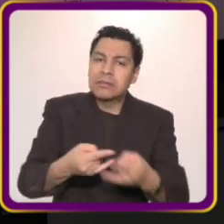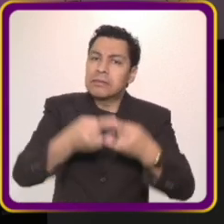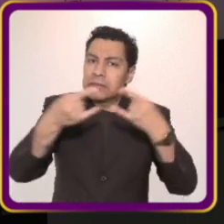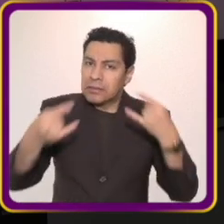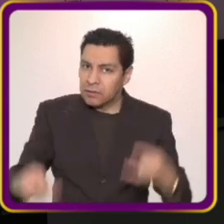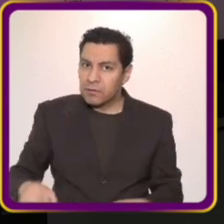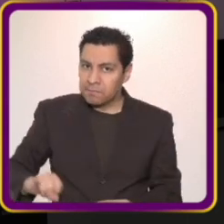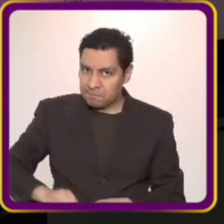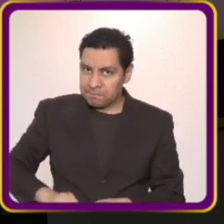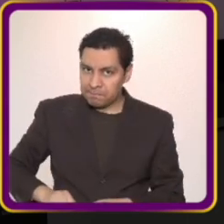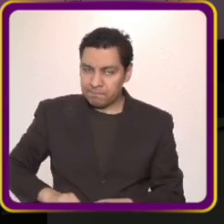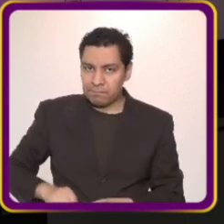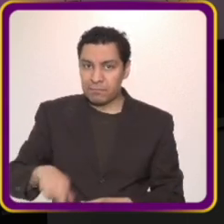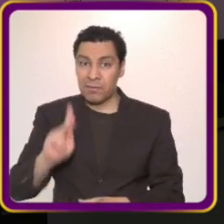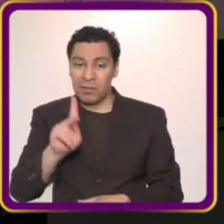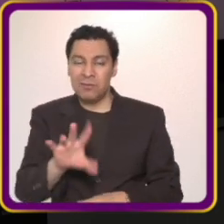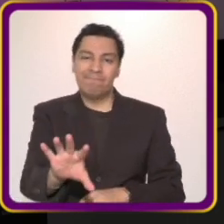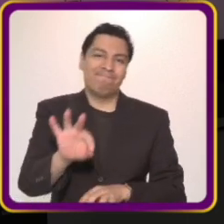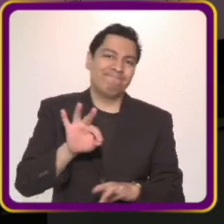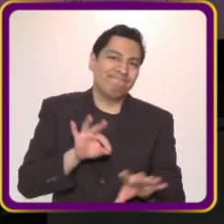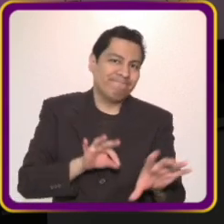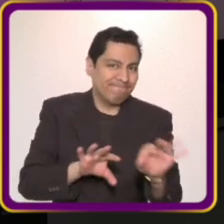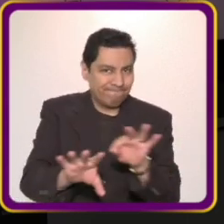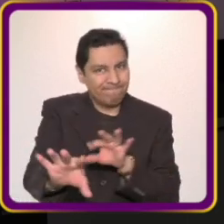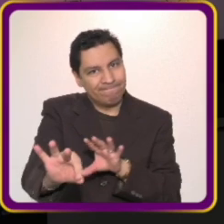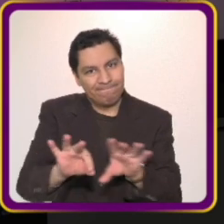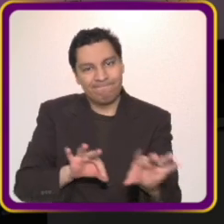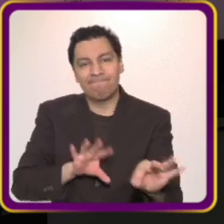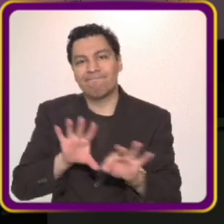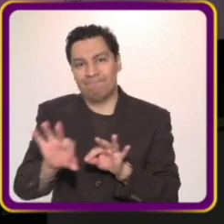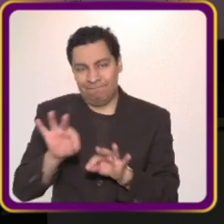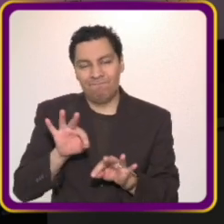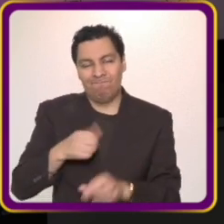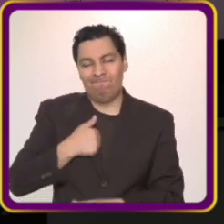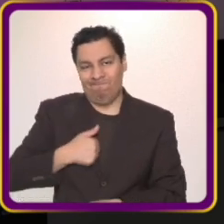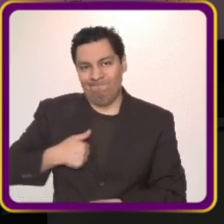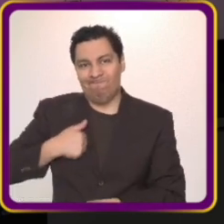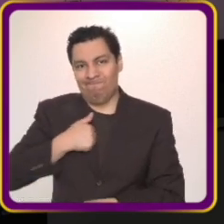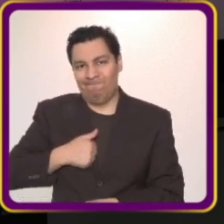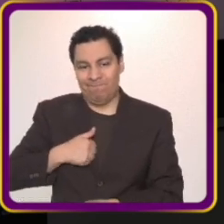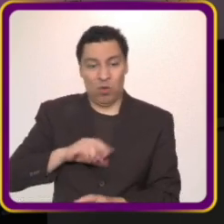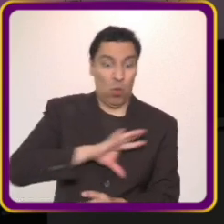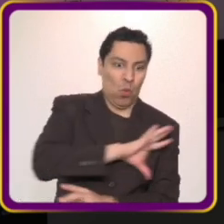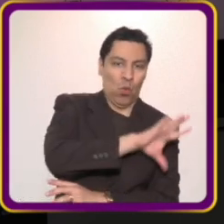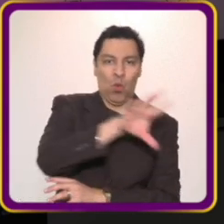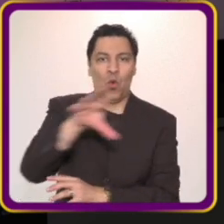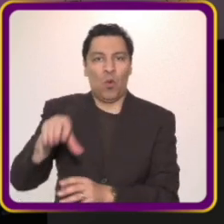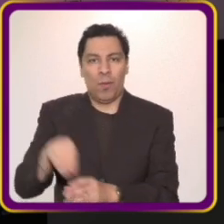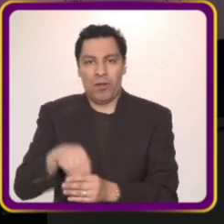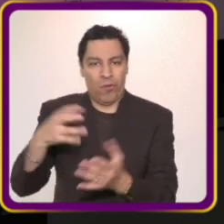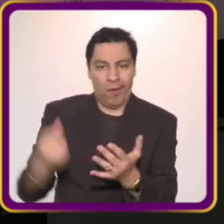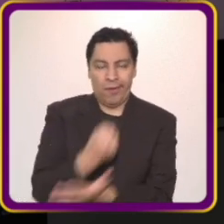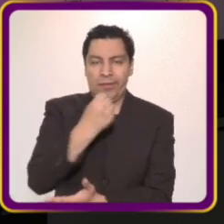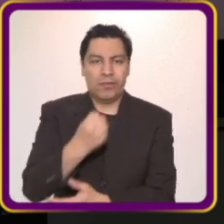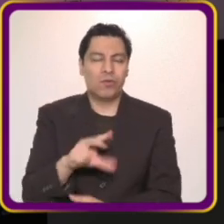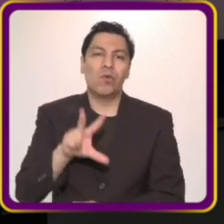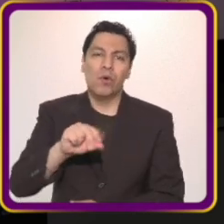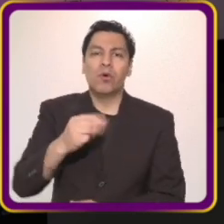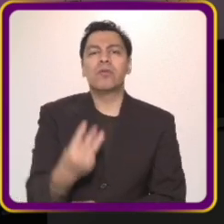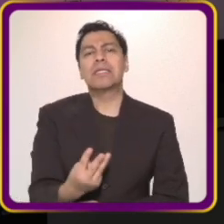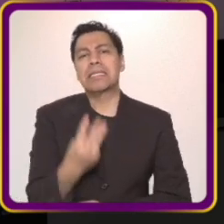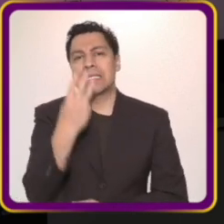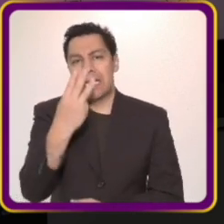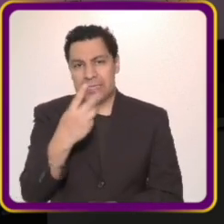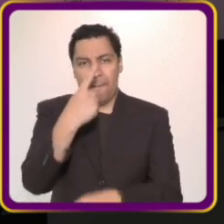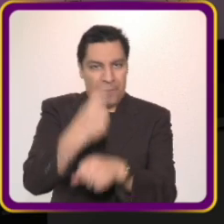interesante. Lamentablemente tenemos que seleccionar a los tres primeros lugares.